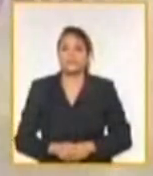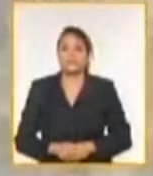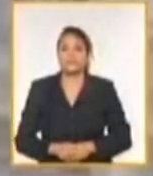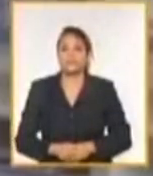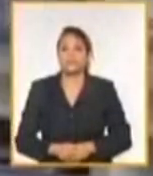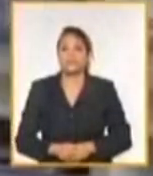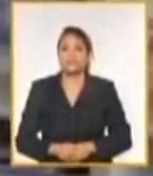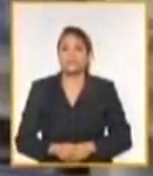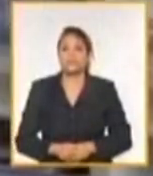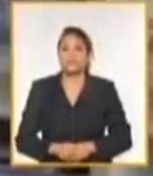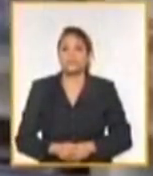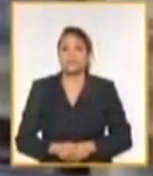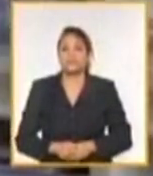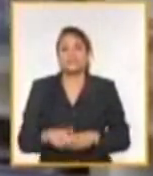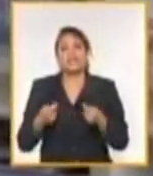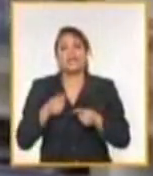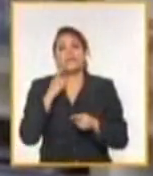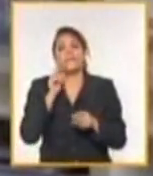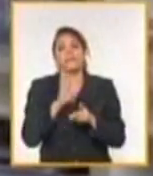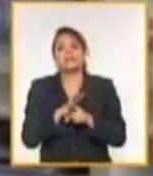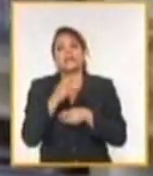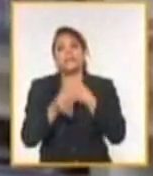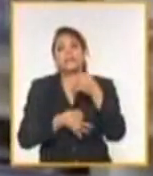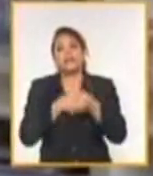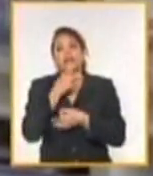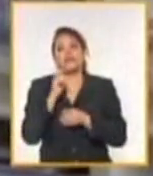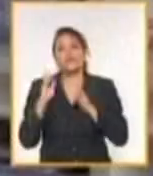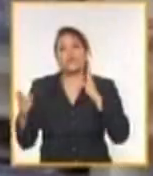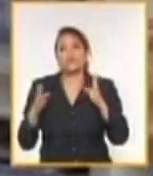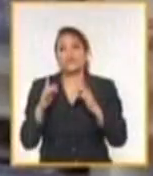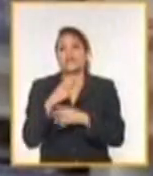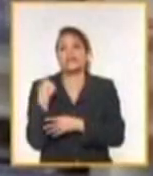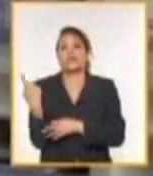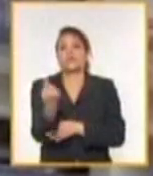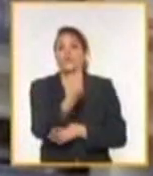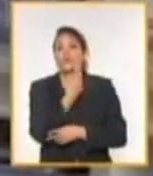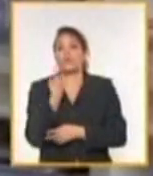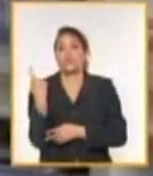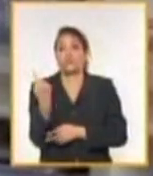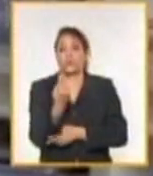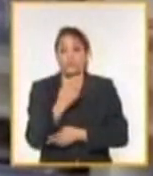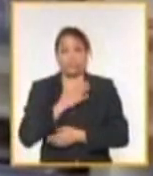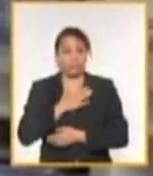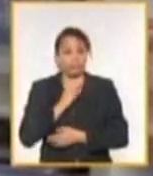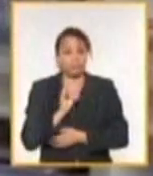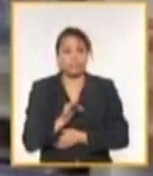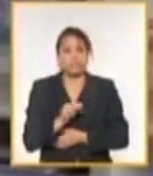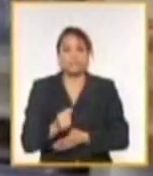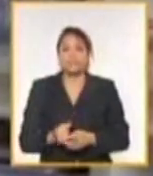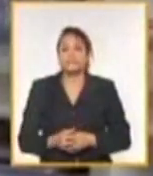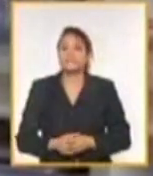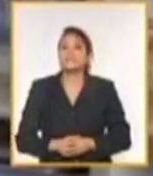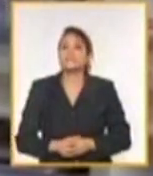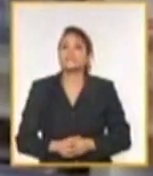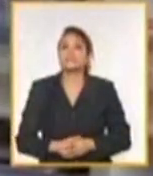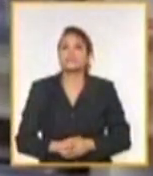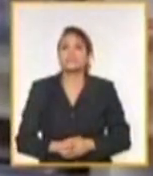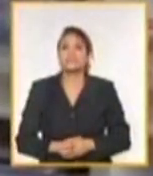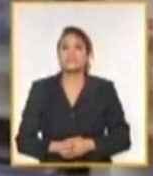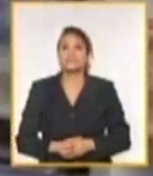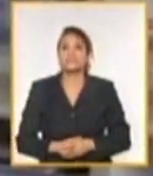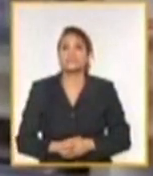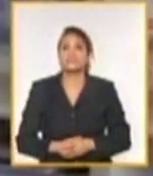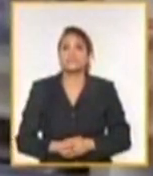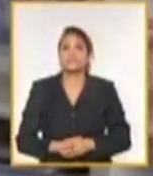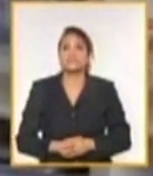Creo que debemos empezar diciendo que esta es una jornada de todos, dedicada especialmente